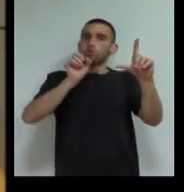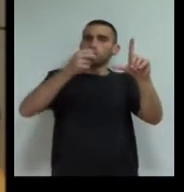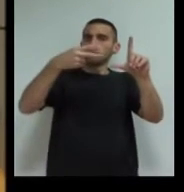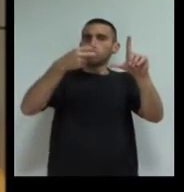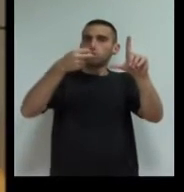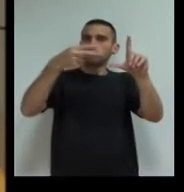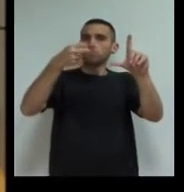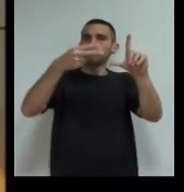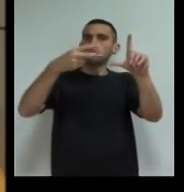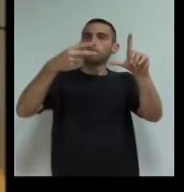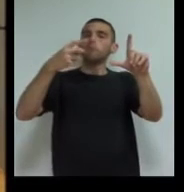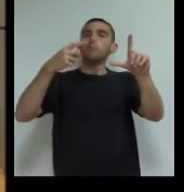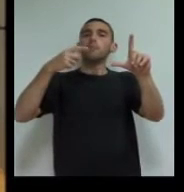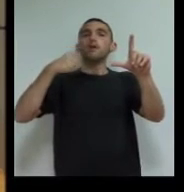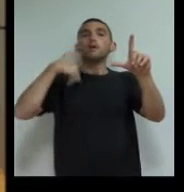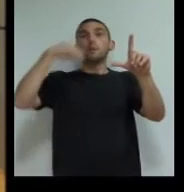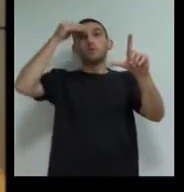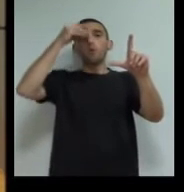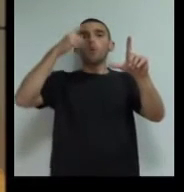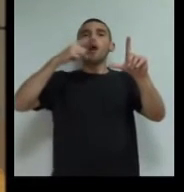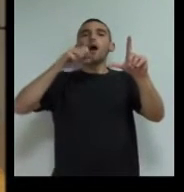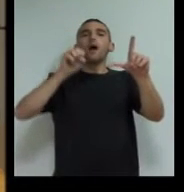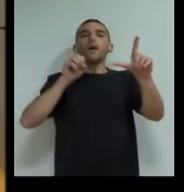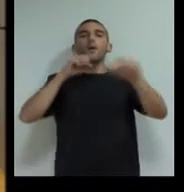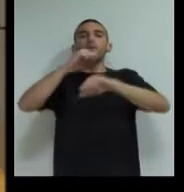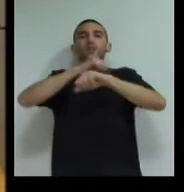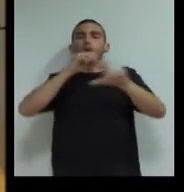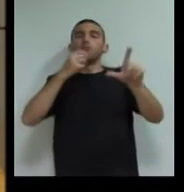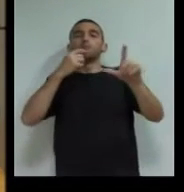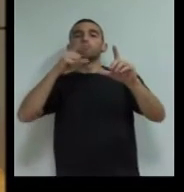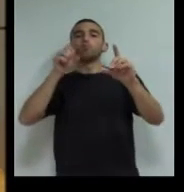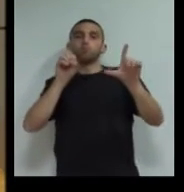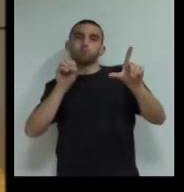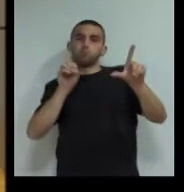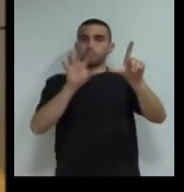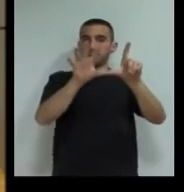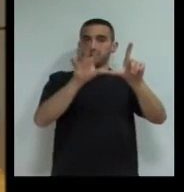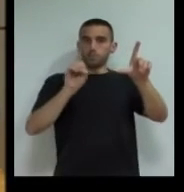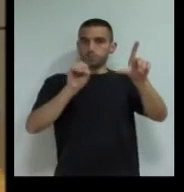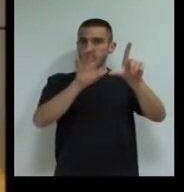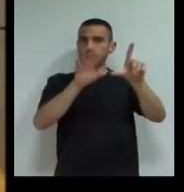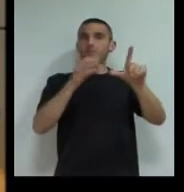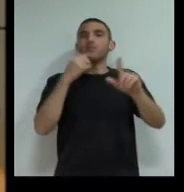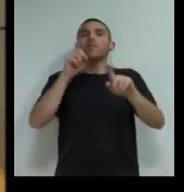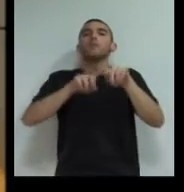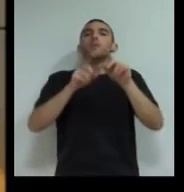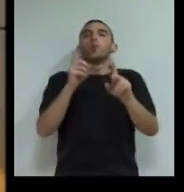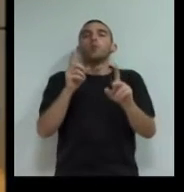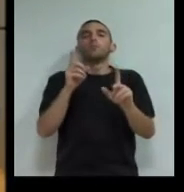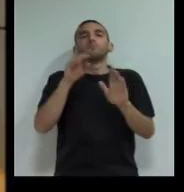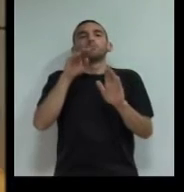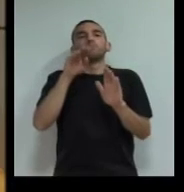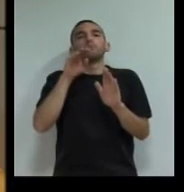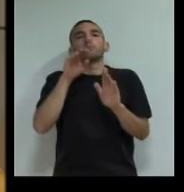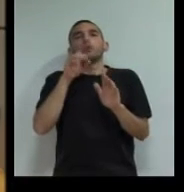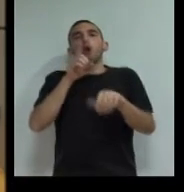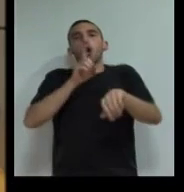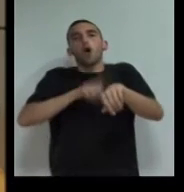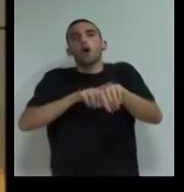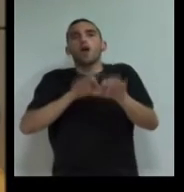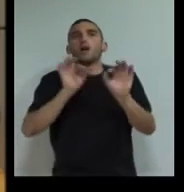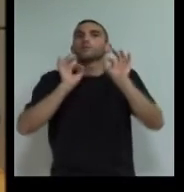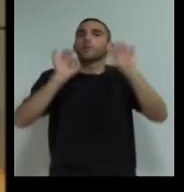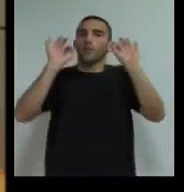una ventanita de luz, colocábamos por debajo, nada, eso en sesiones puntuales como hemos hecho, porque nosotros también nos hemos